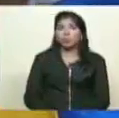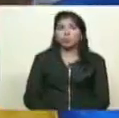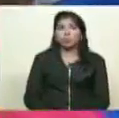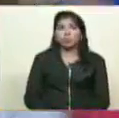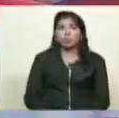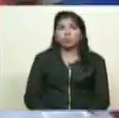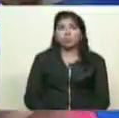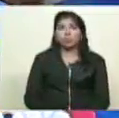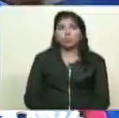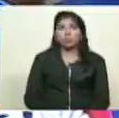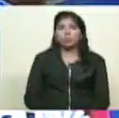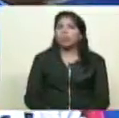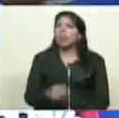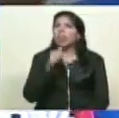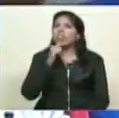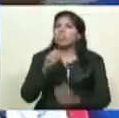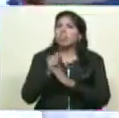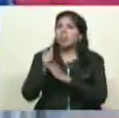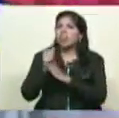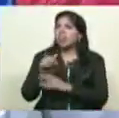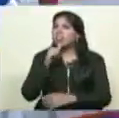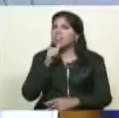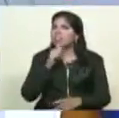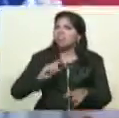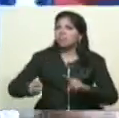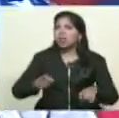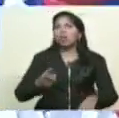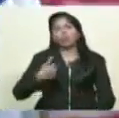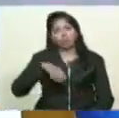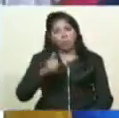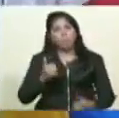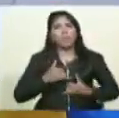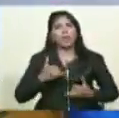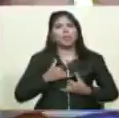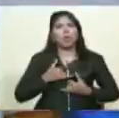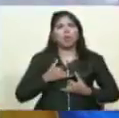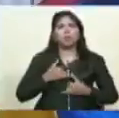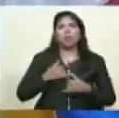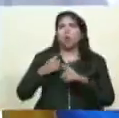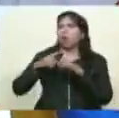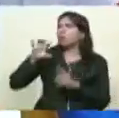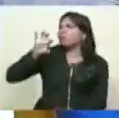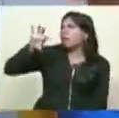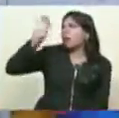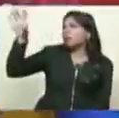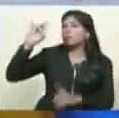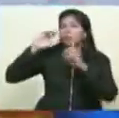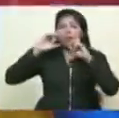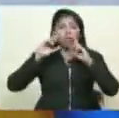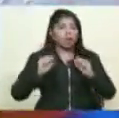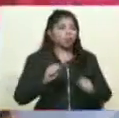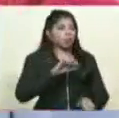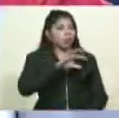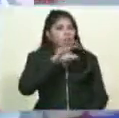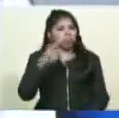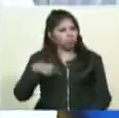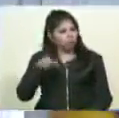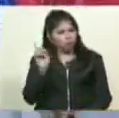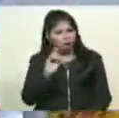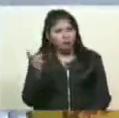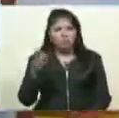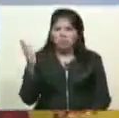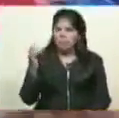son lo que conduce a eso? Nosotros mismos los trabajadores, presidente. No podemos traer gente de fuera, de allá, que venga, sino nosotros mismos los trabajadores de Santa